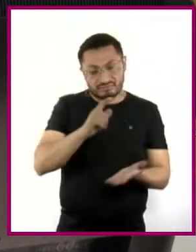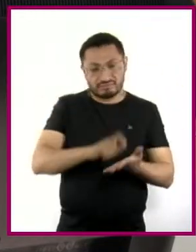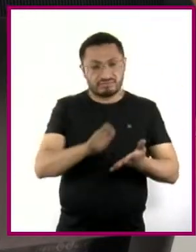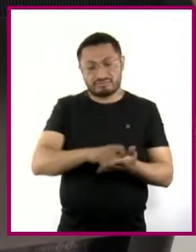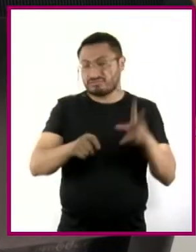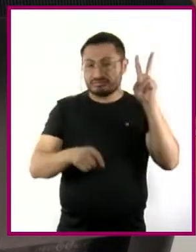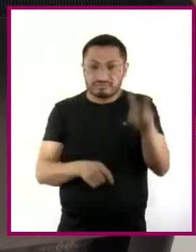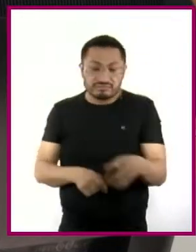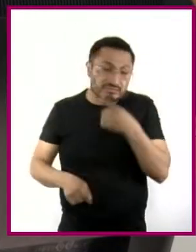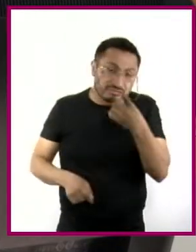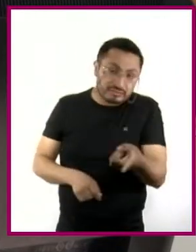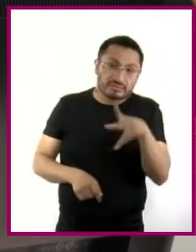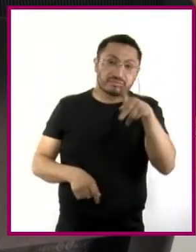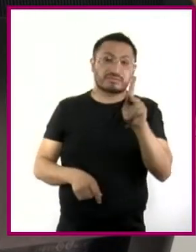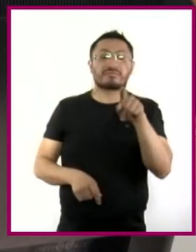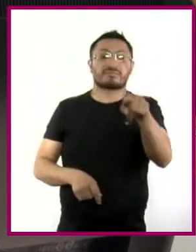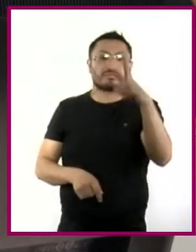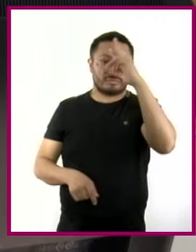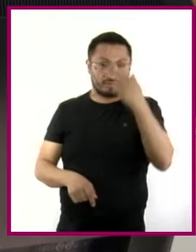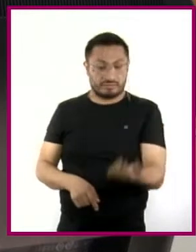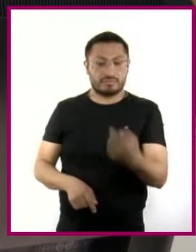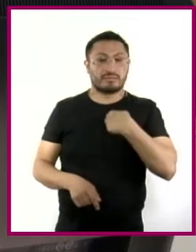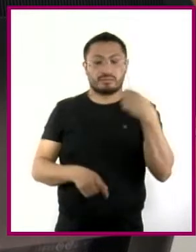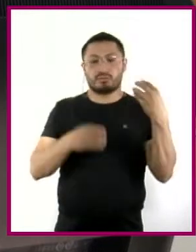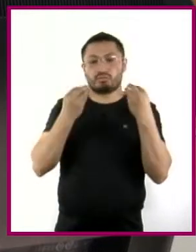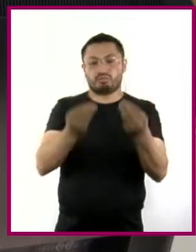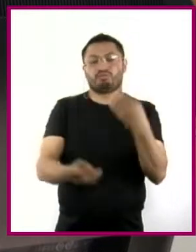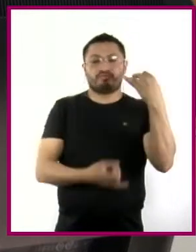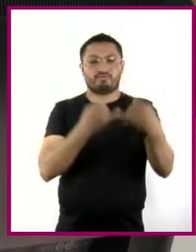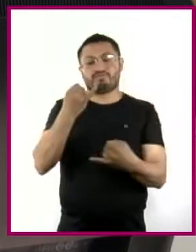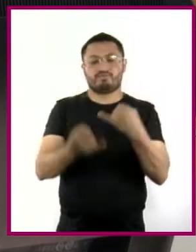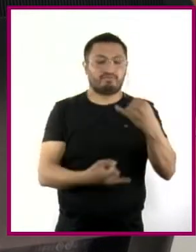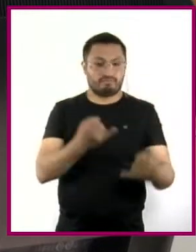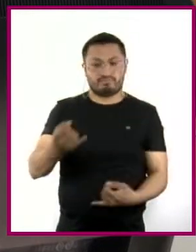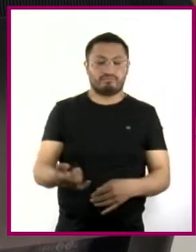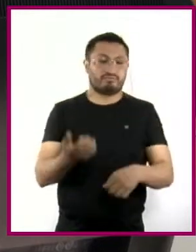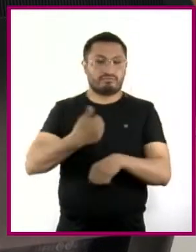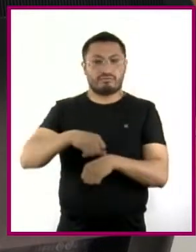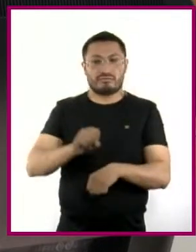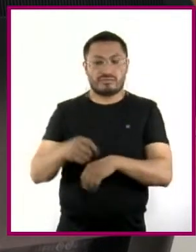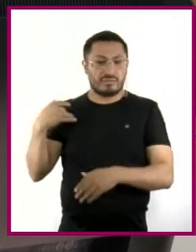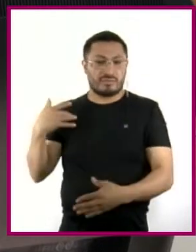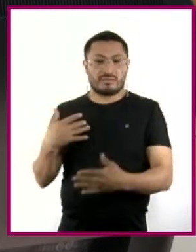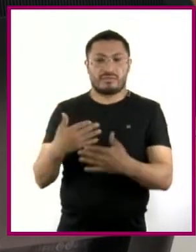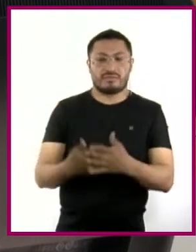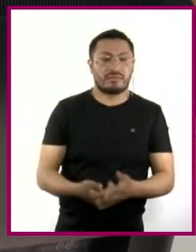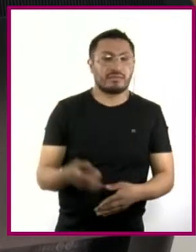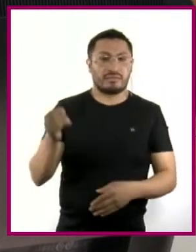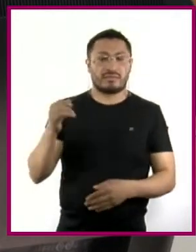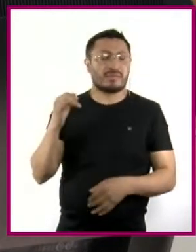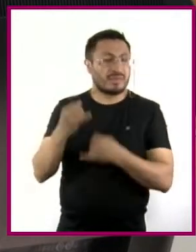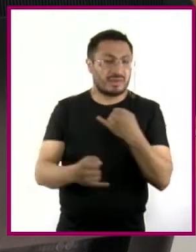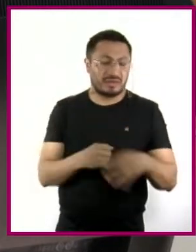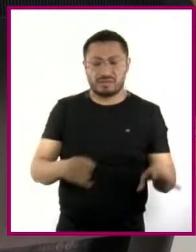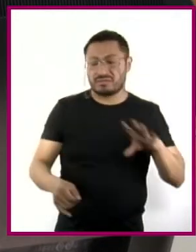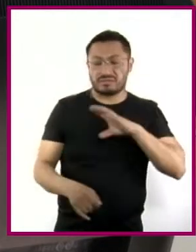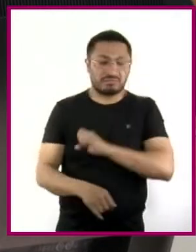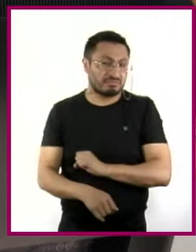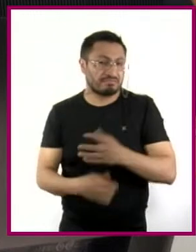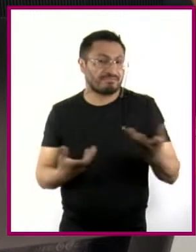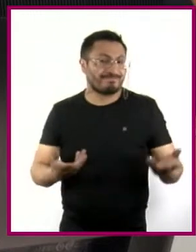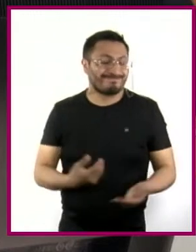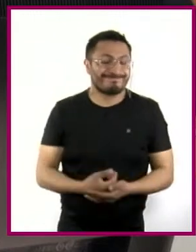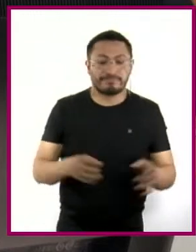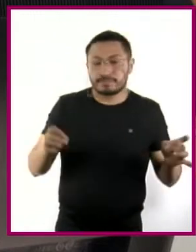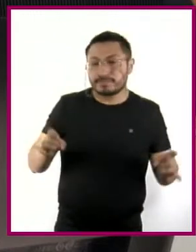dije. Pero tienes razón. Me la he pasado mucho tiempo jugando estas semanas. Es que el juego es muy bueno y envolvente. De